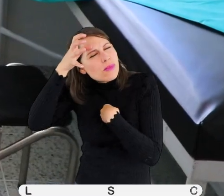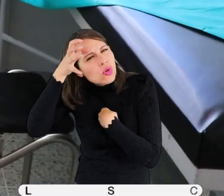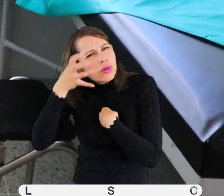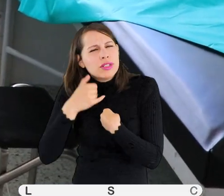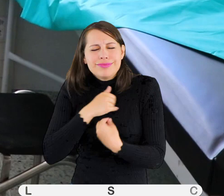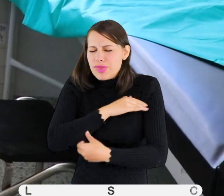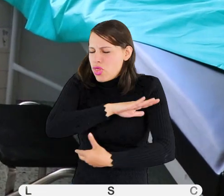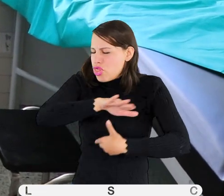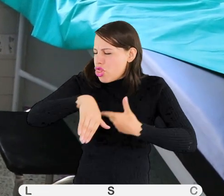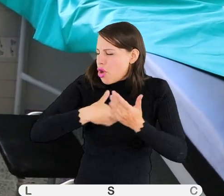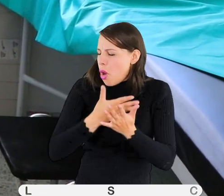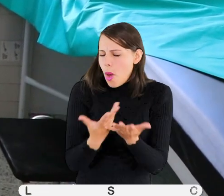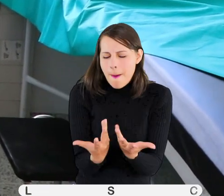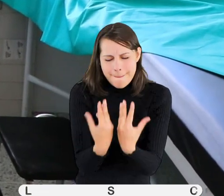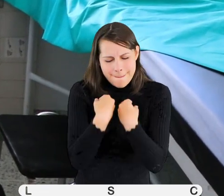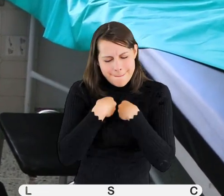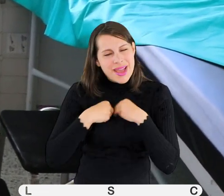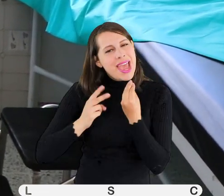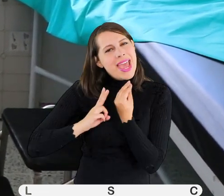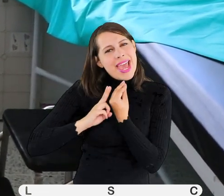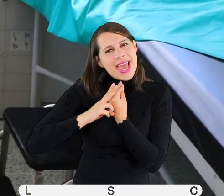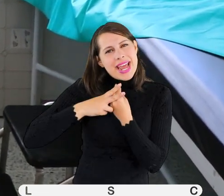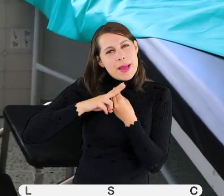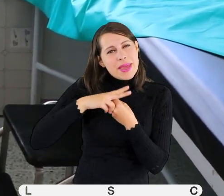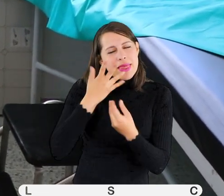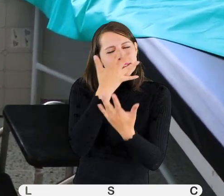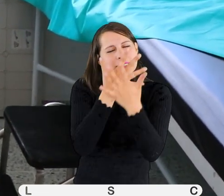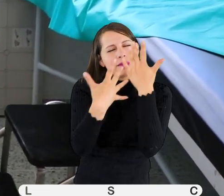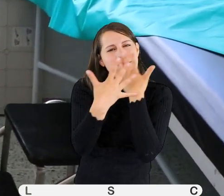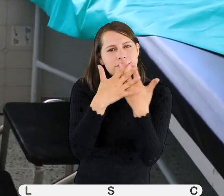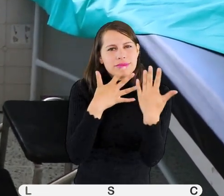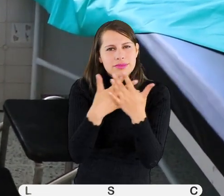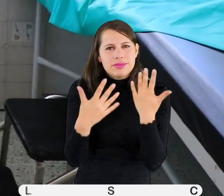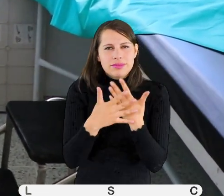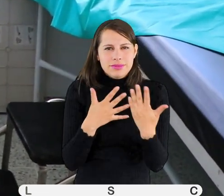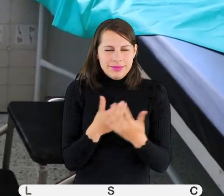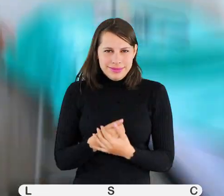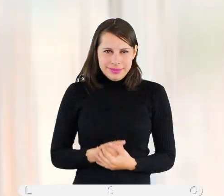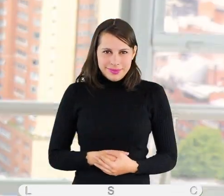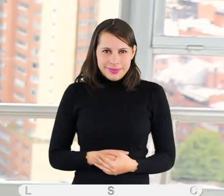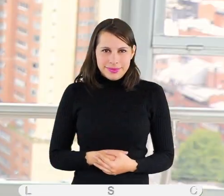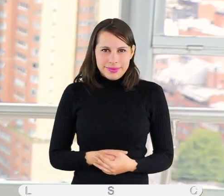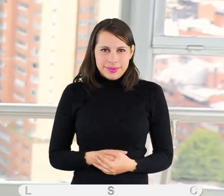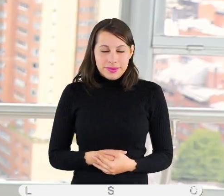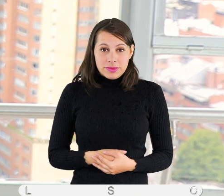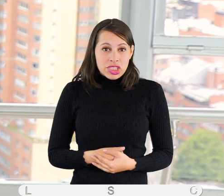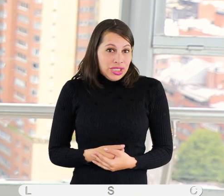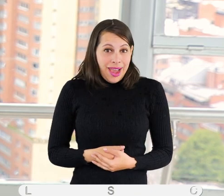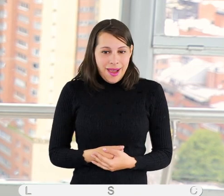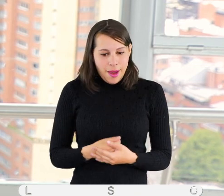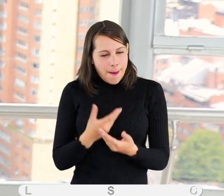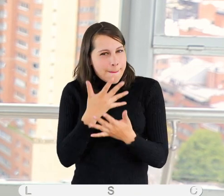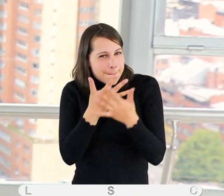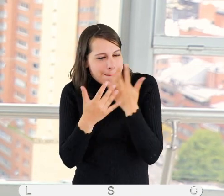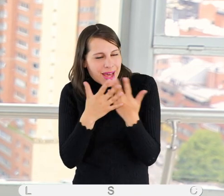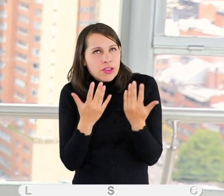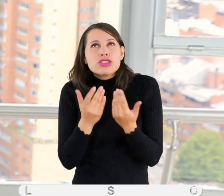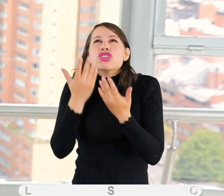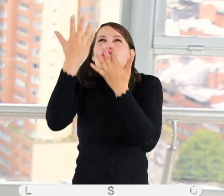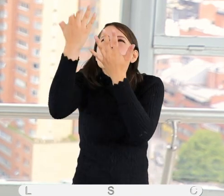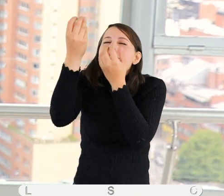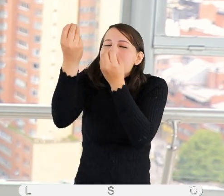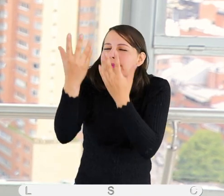nuestro conocimiento y con todas las herramientas que tenemos en nuestras manos. Dios nos ha puesto en nuestras